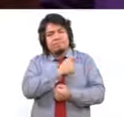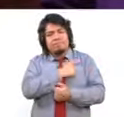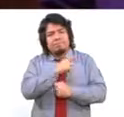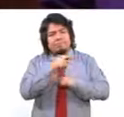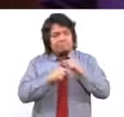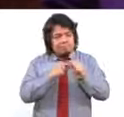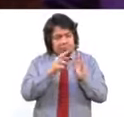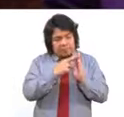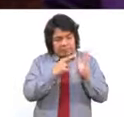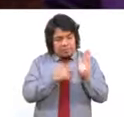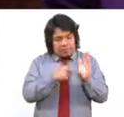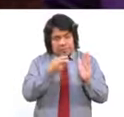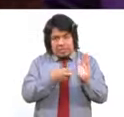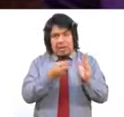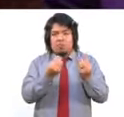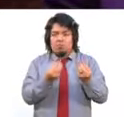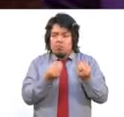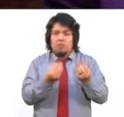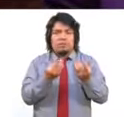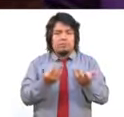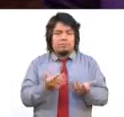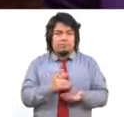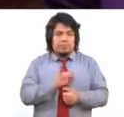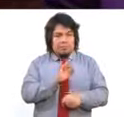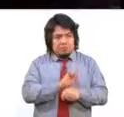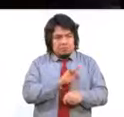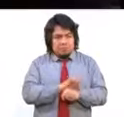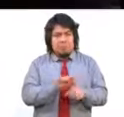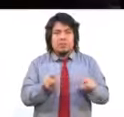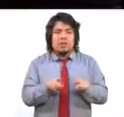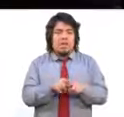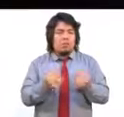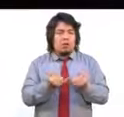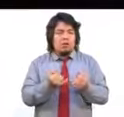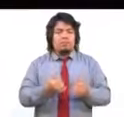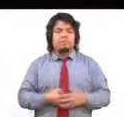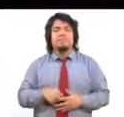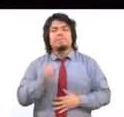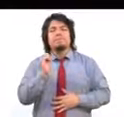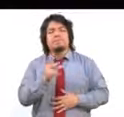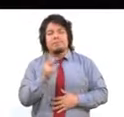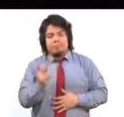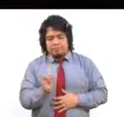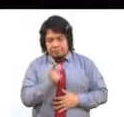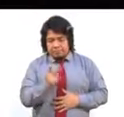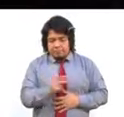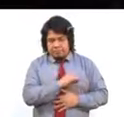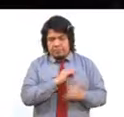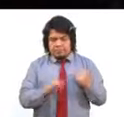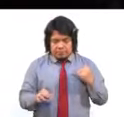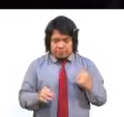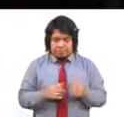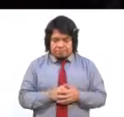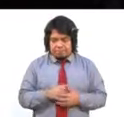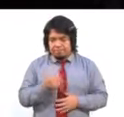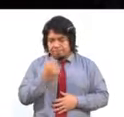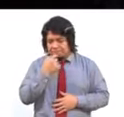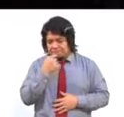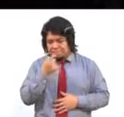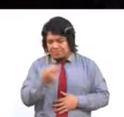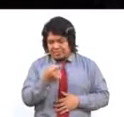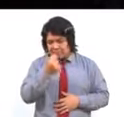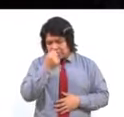ayuda muchísimo, protege además. Muchas gracias. Y preguntarle rápidamente sobre este tema. La